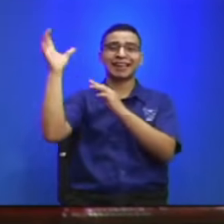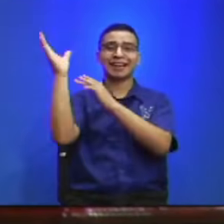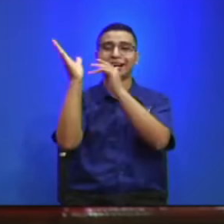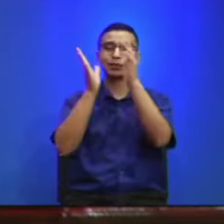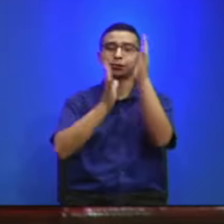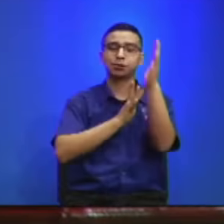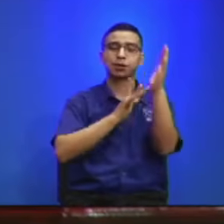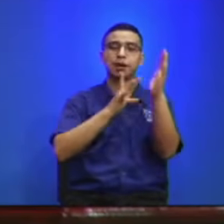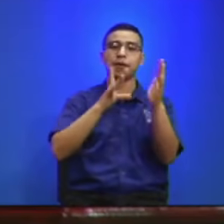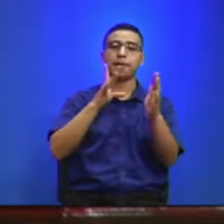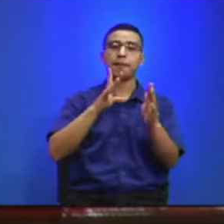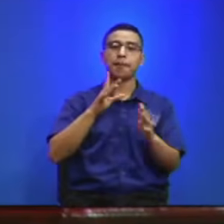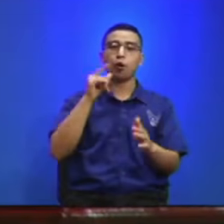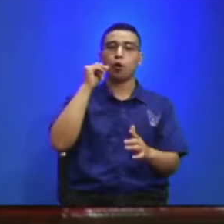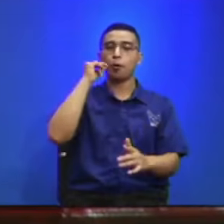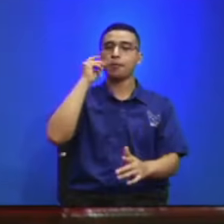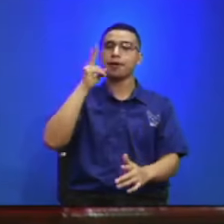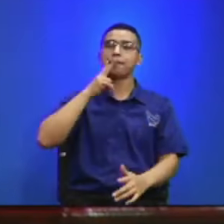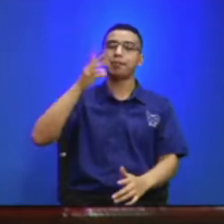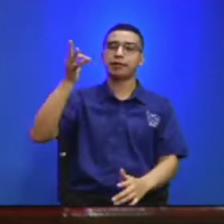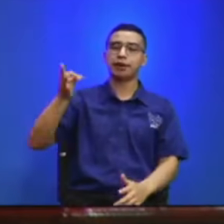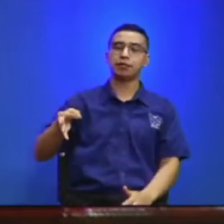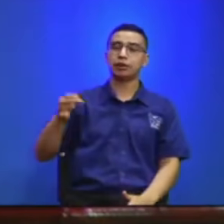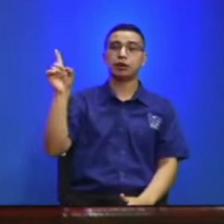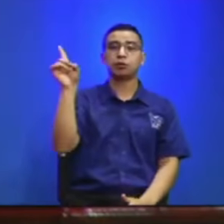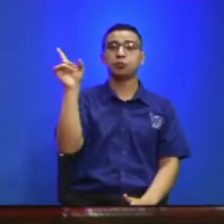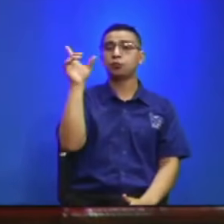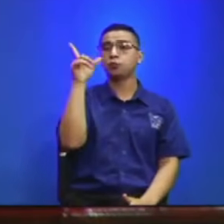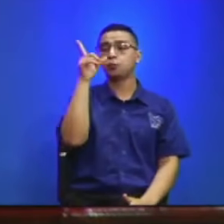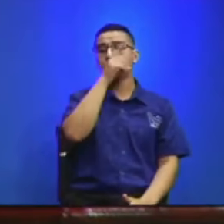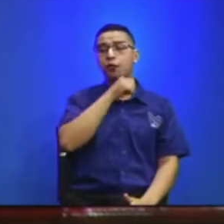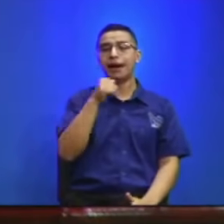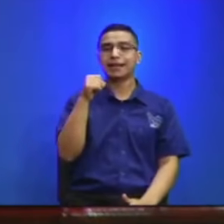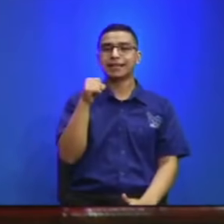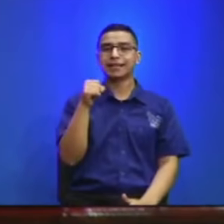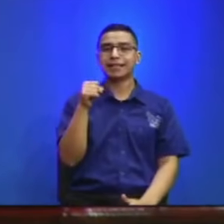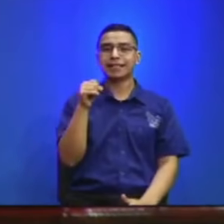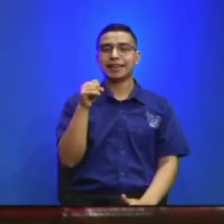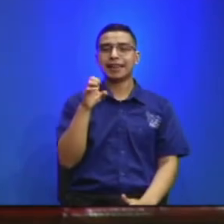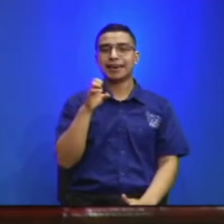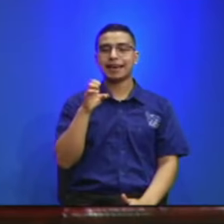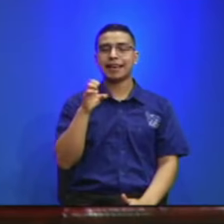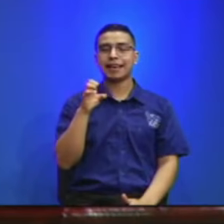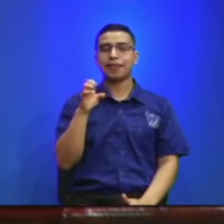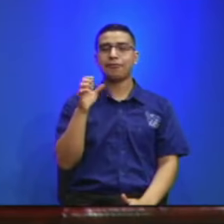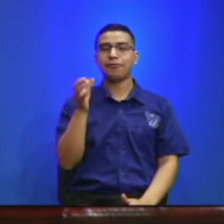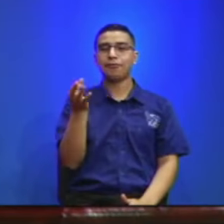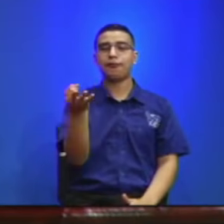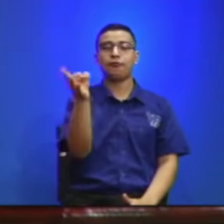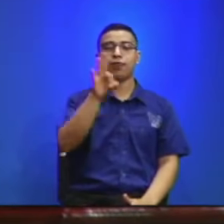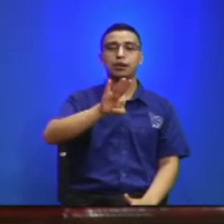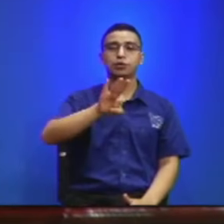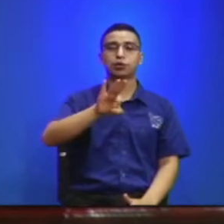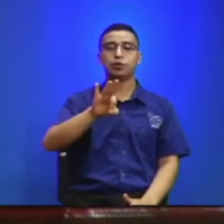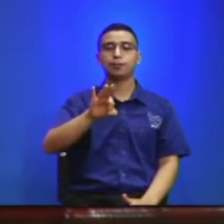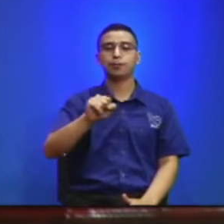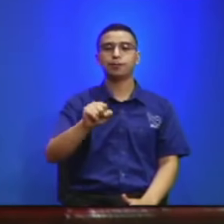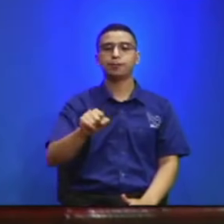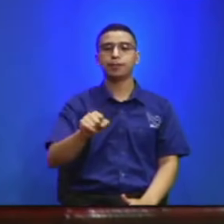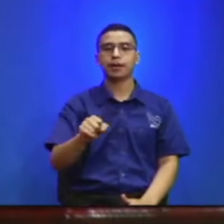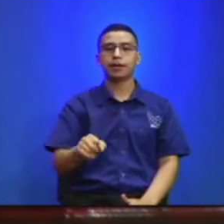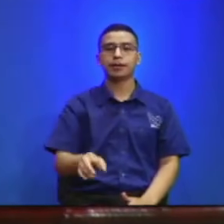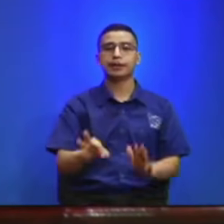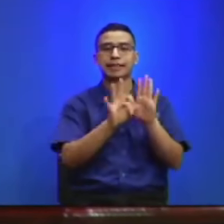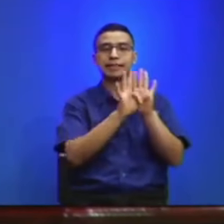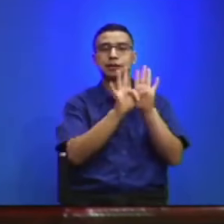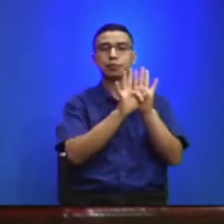israelita en el cual no hay engaño y se quedó de donde me conoces modesto también va de donde